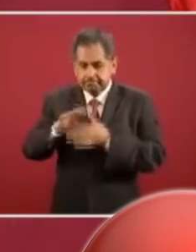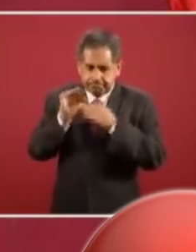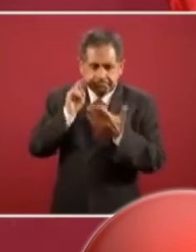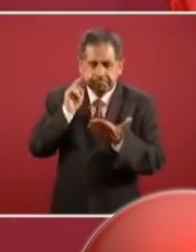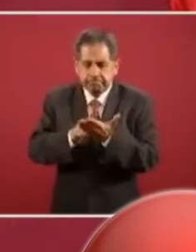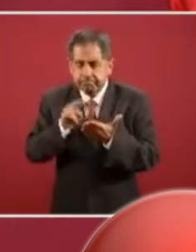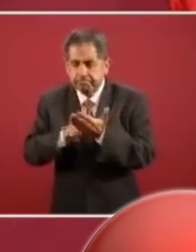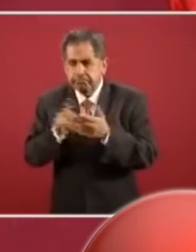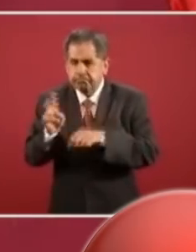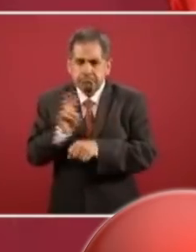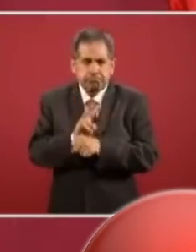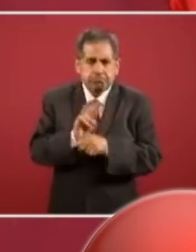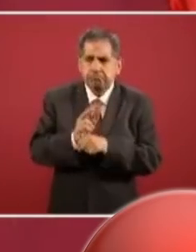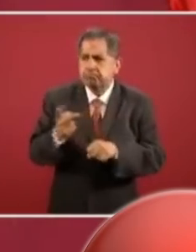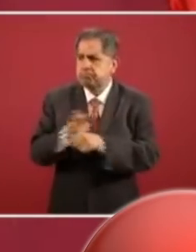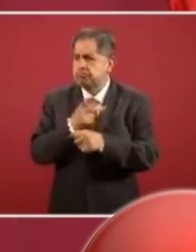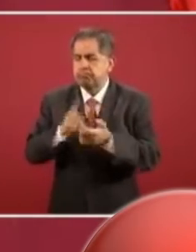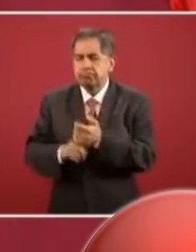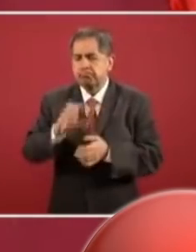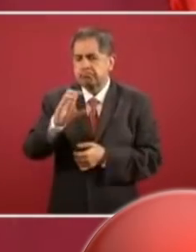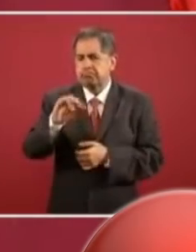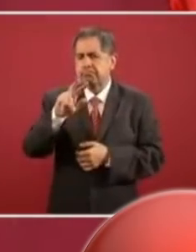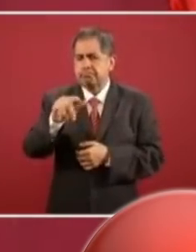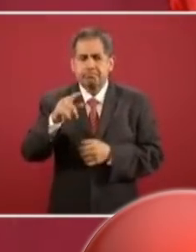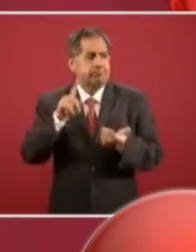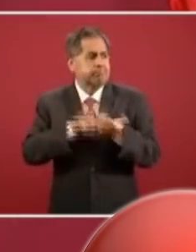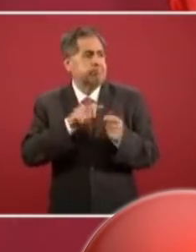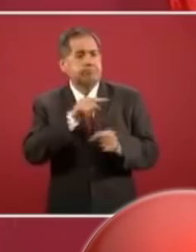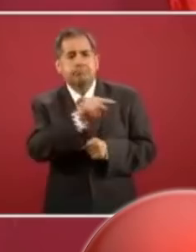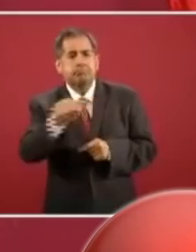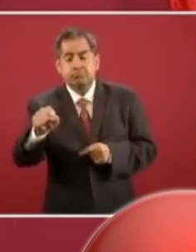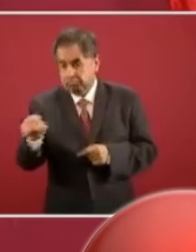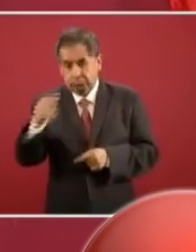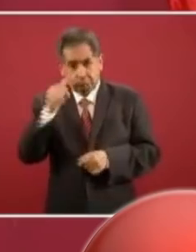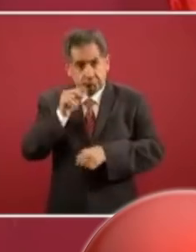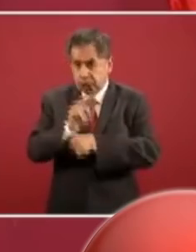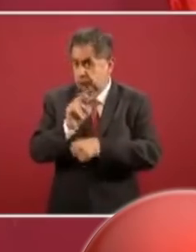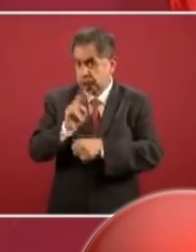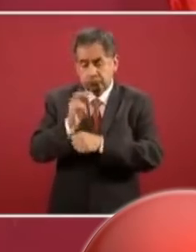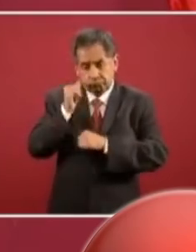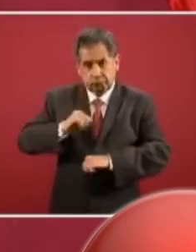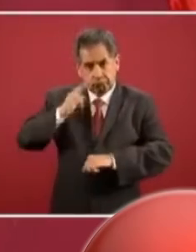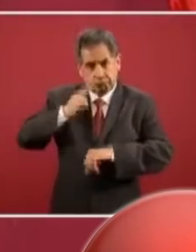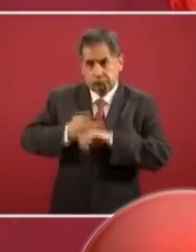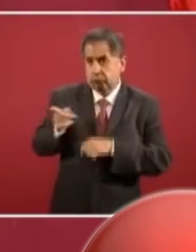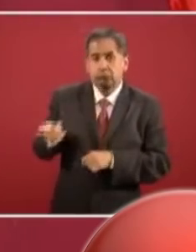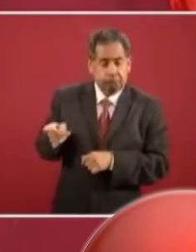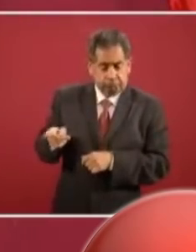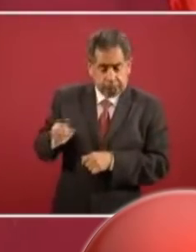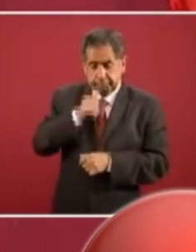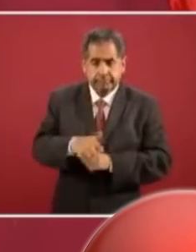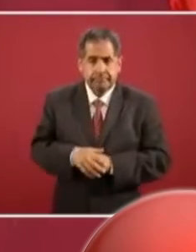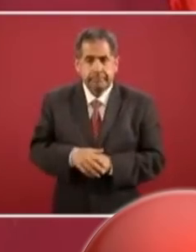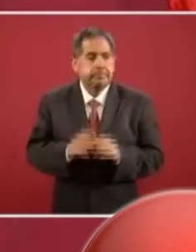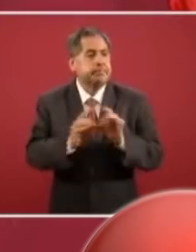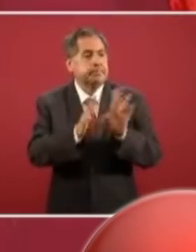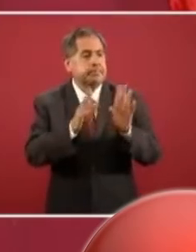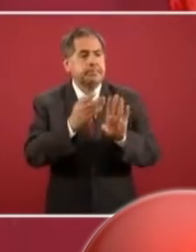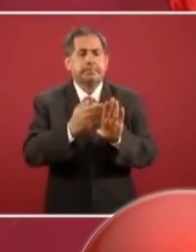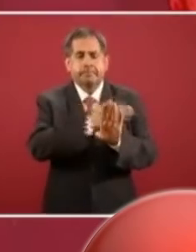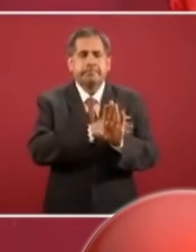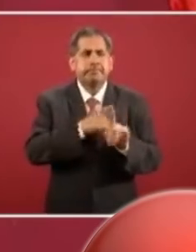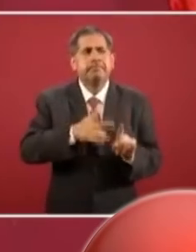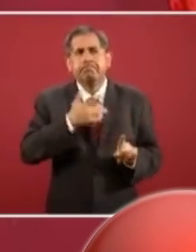dirige y monitorea los efectos que tienen los fenómenos en nuestro país. Muchos de esos fenómenos pueden predecirse,